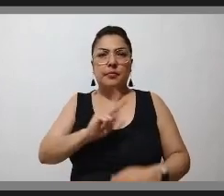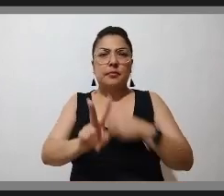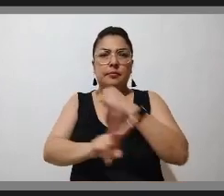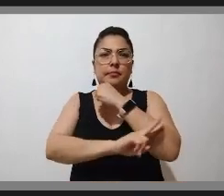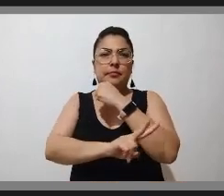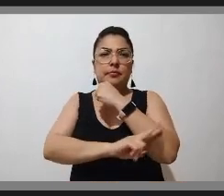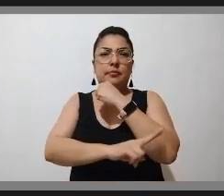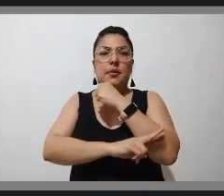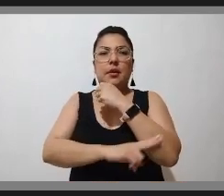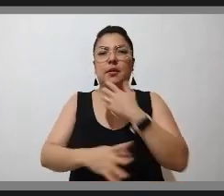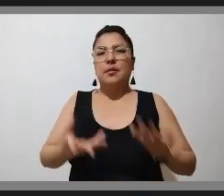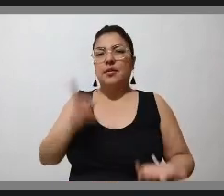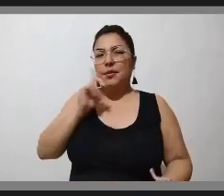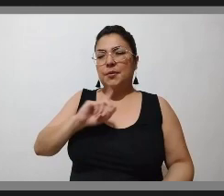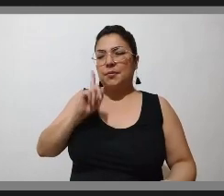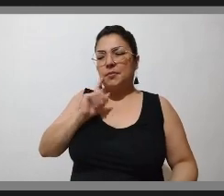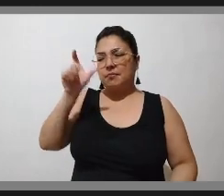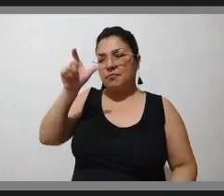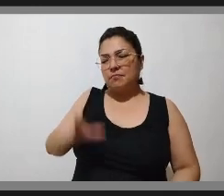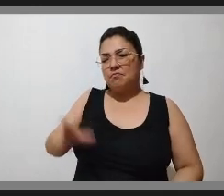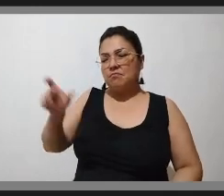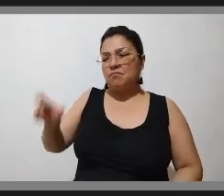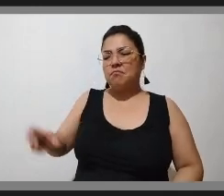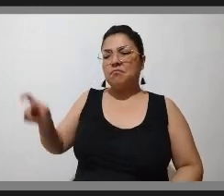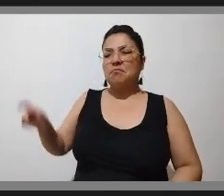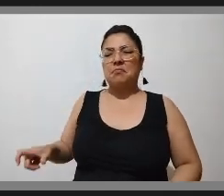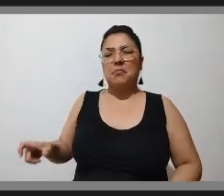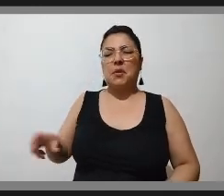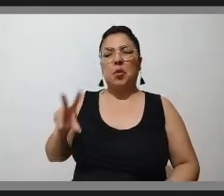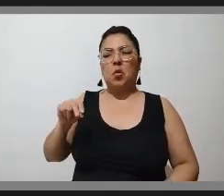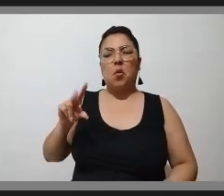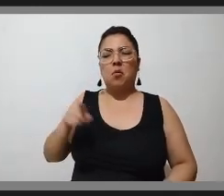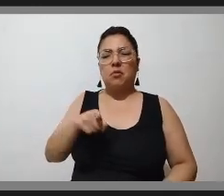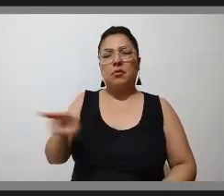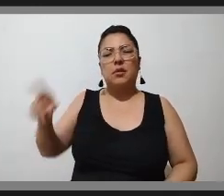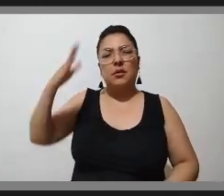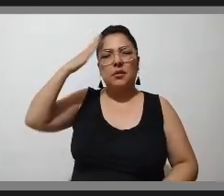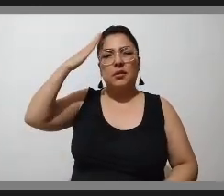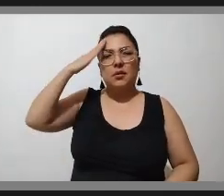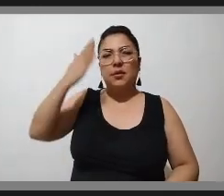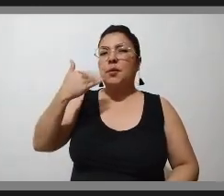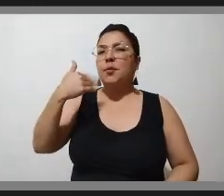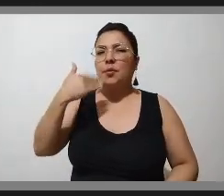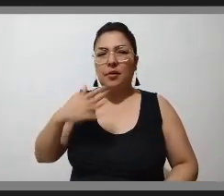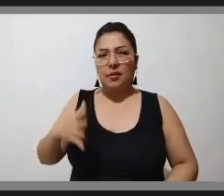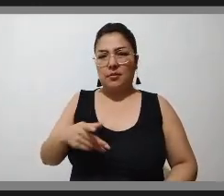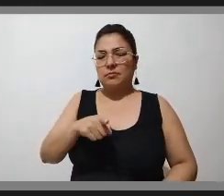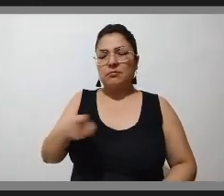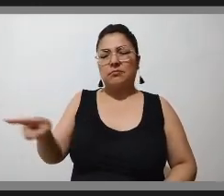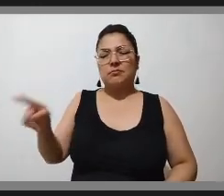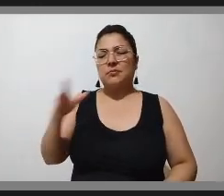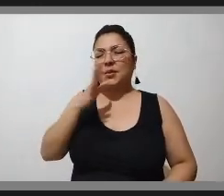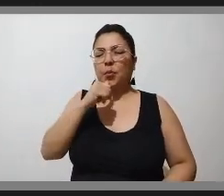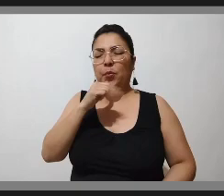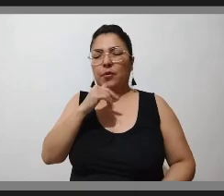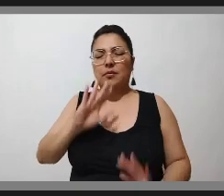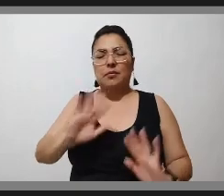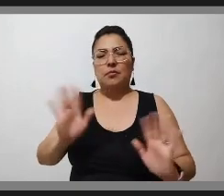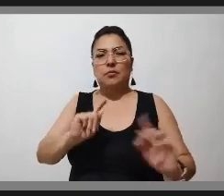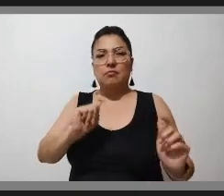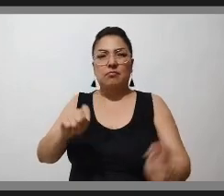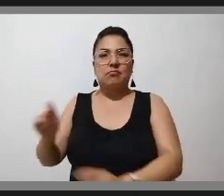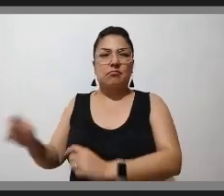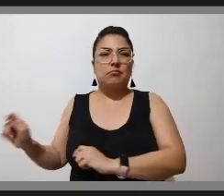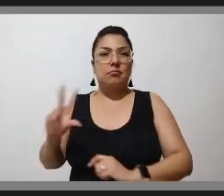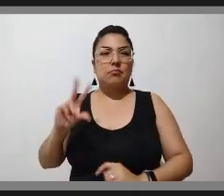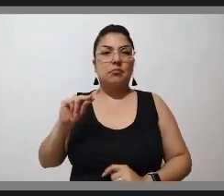no logramos ver a las mujeres como líderes, y es por ello que no tienen las mismas oportunidades de acceso o no se